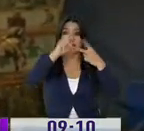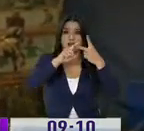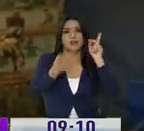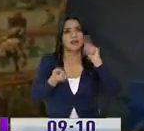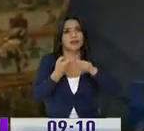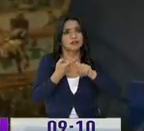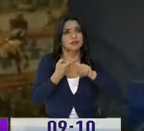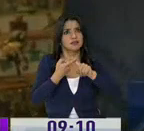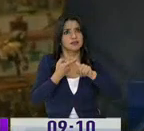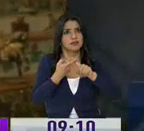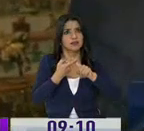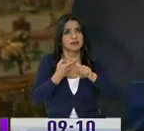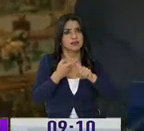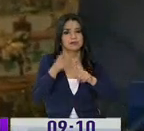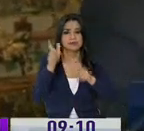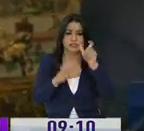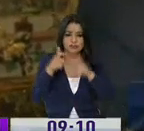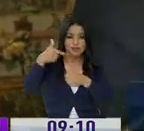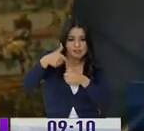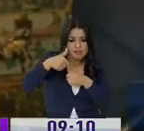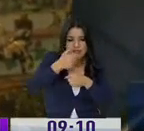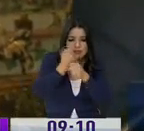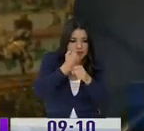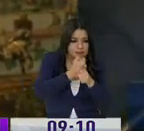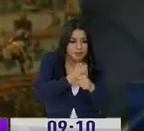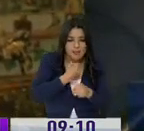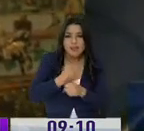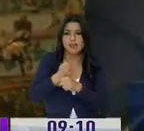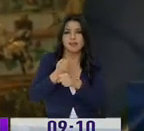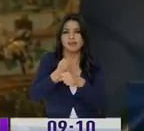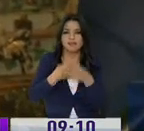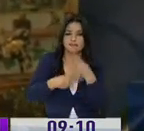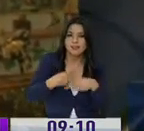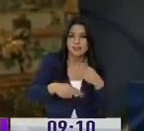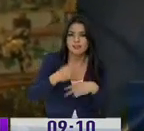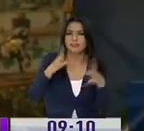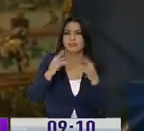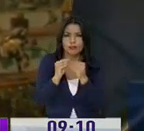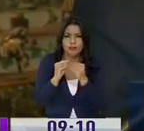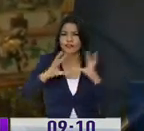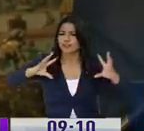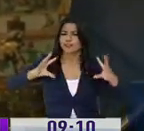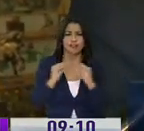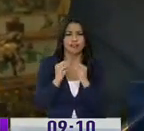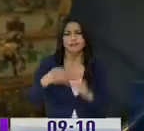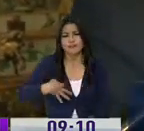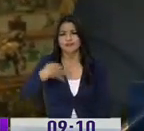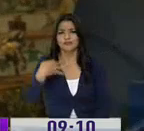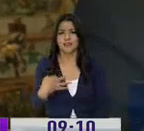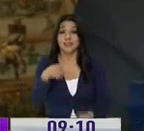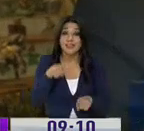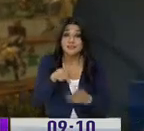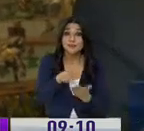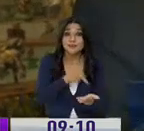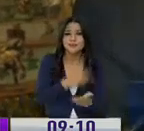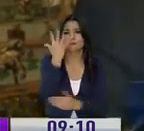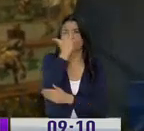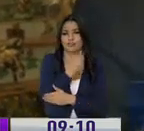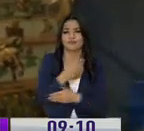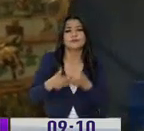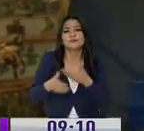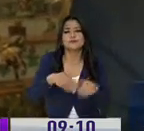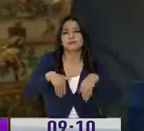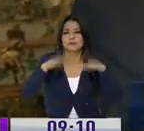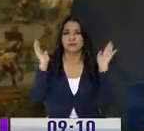hasta instaladores de DirecTV, gente de mercadeo, o sea, gente, la maravilla del programa es que no hace